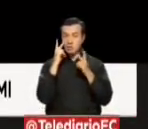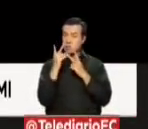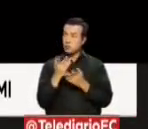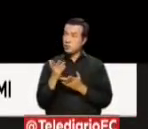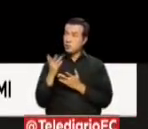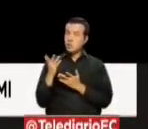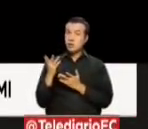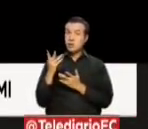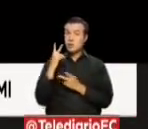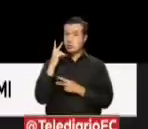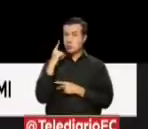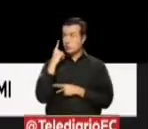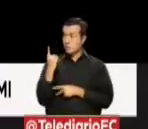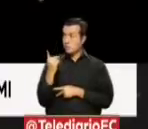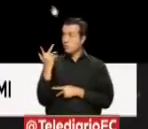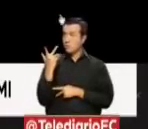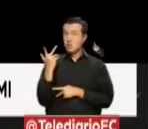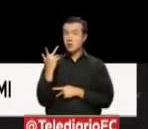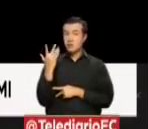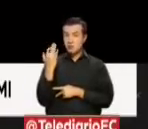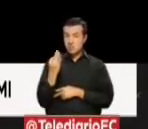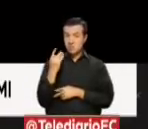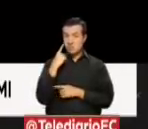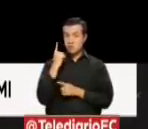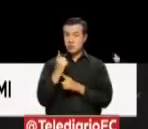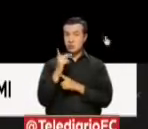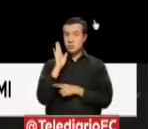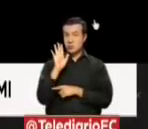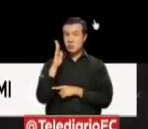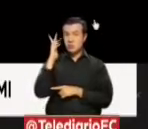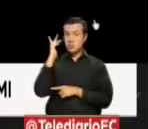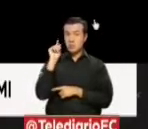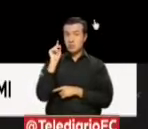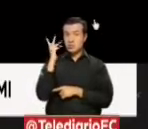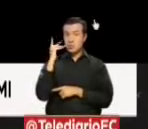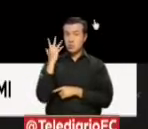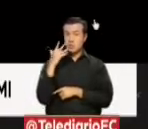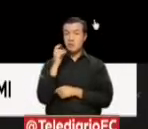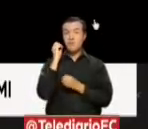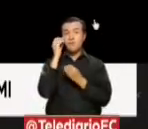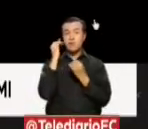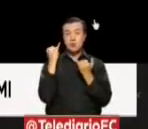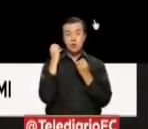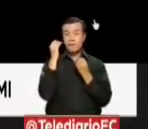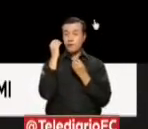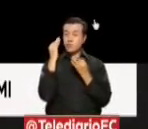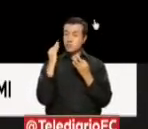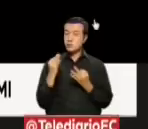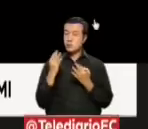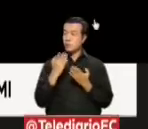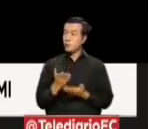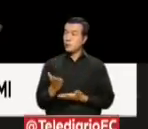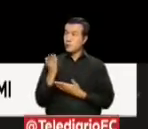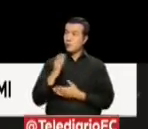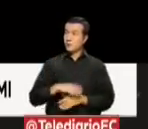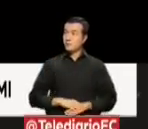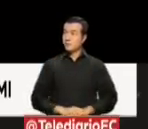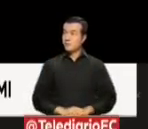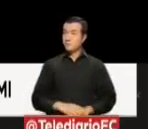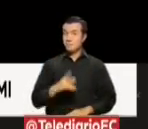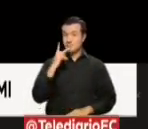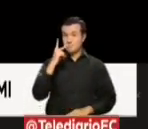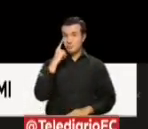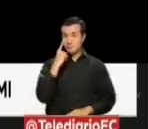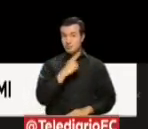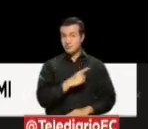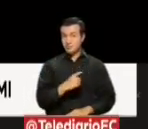que se registran de esto que ha sucedido, pues, hace muy poco. Es información que está en pleno desarrollo y son las imágenes